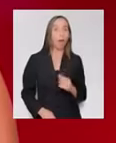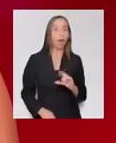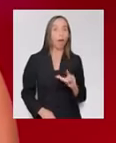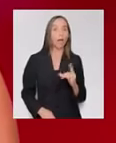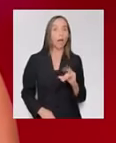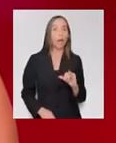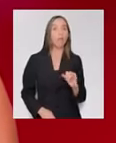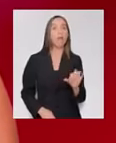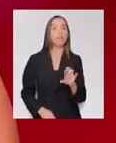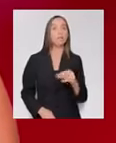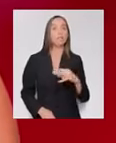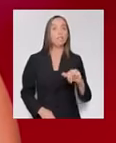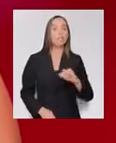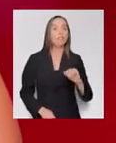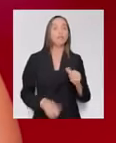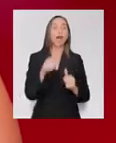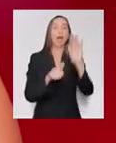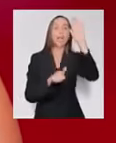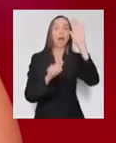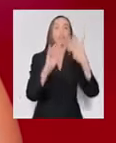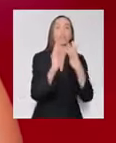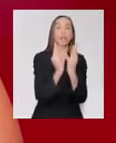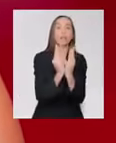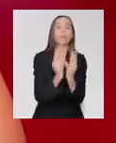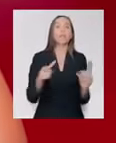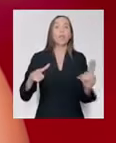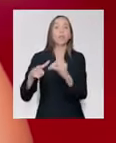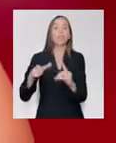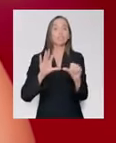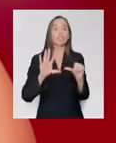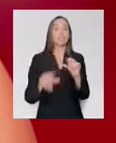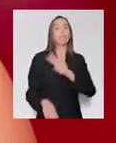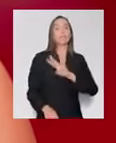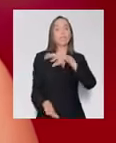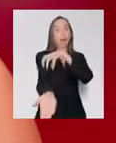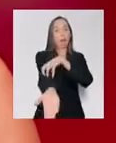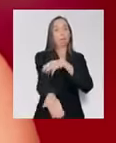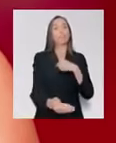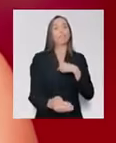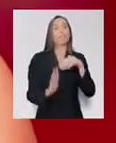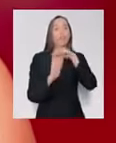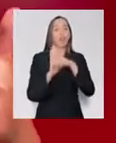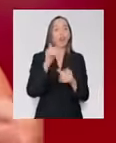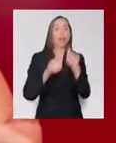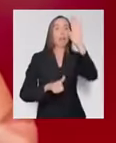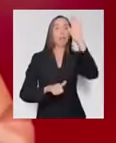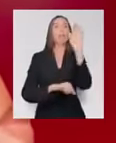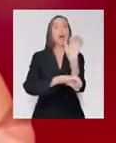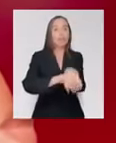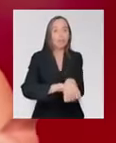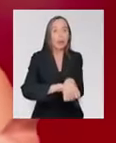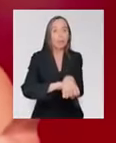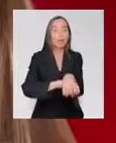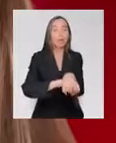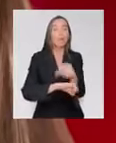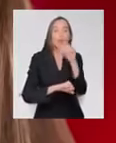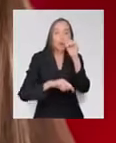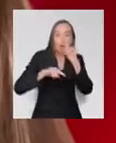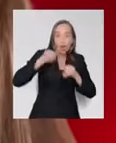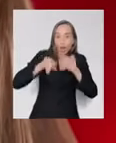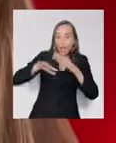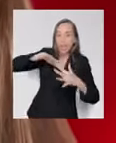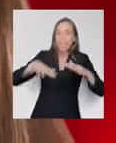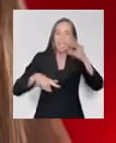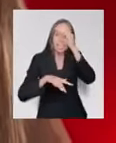Hola, soy Claudia Espinosa, candidata a constituyente por el distrito número 6, región de Valparaíso, y soy de la lista del apruebo.